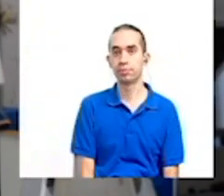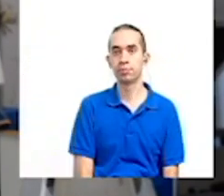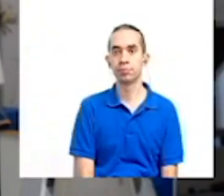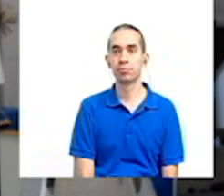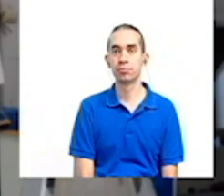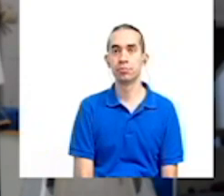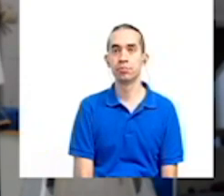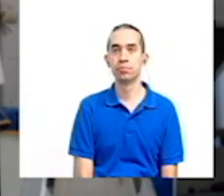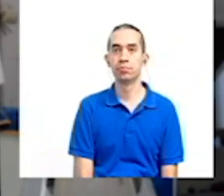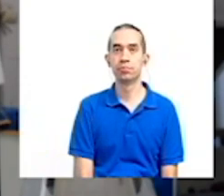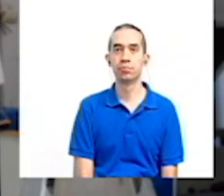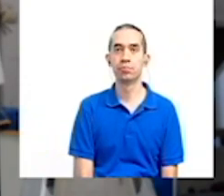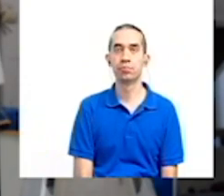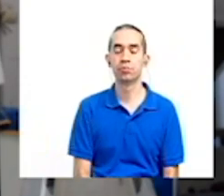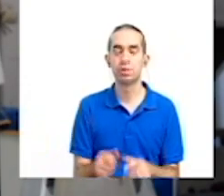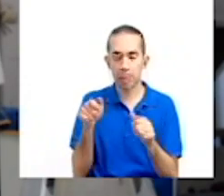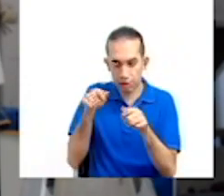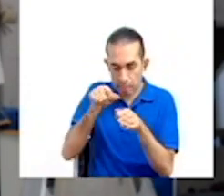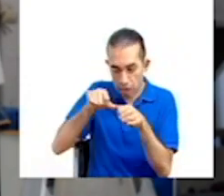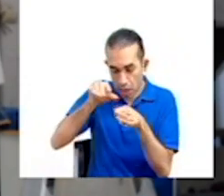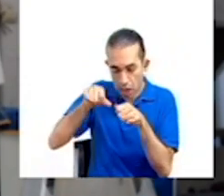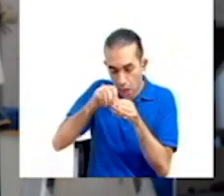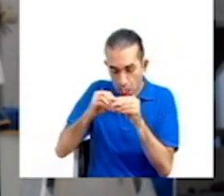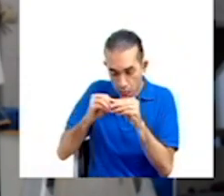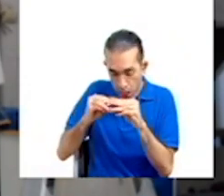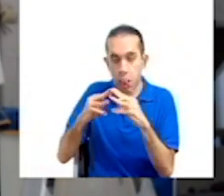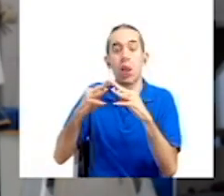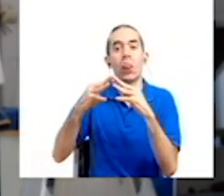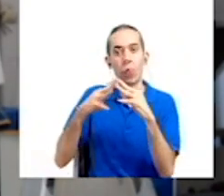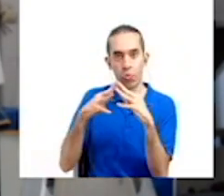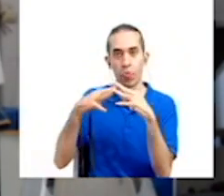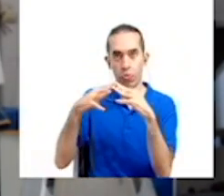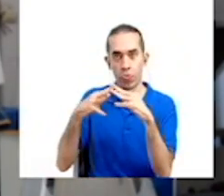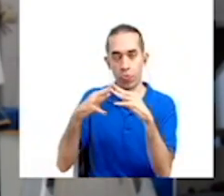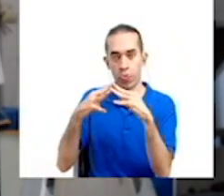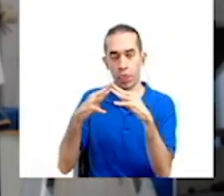que vamos a pelar un poquito el cable.